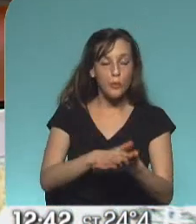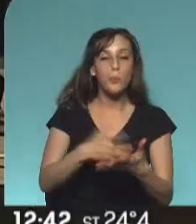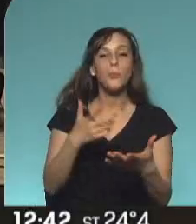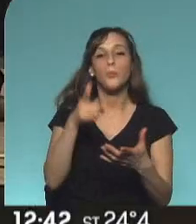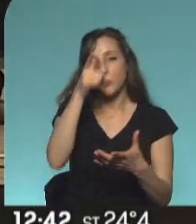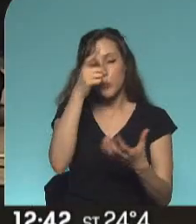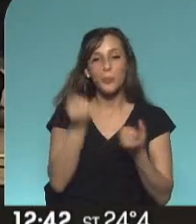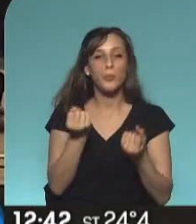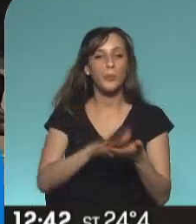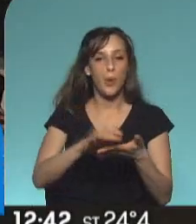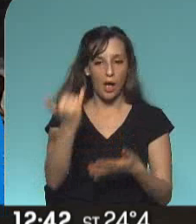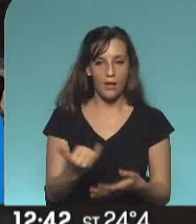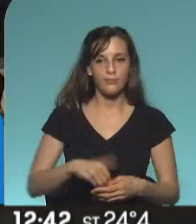Aires.